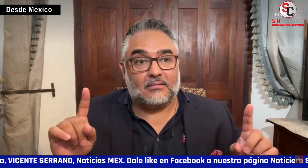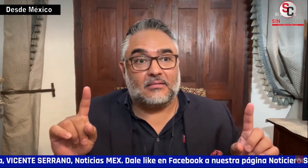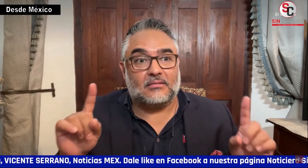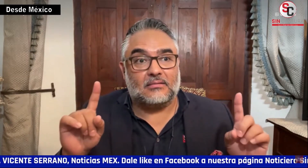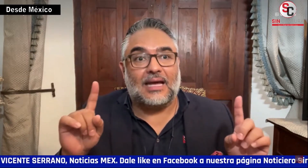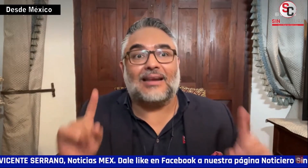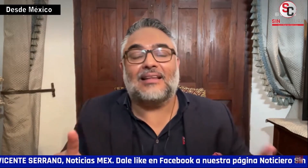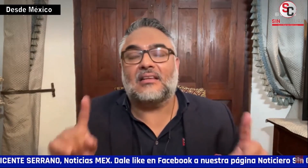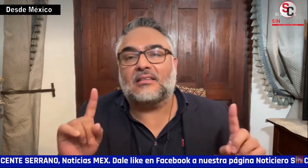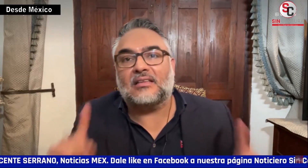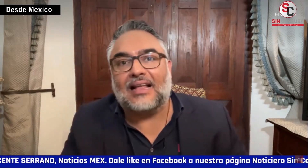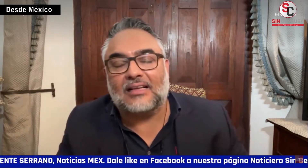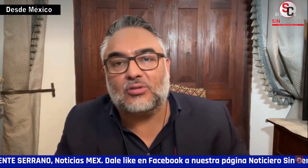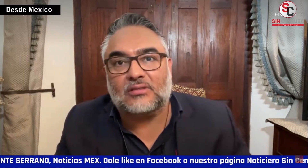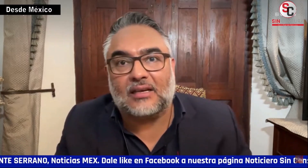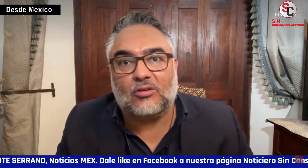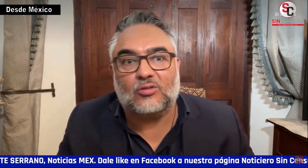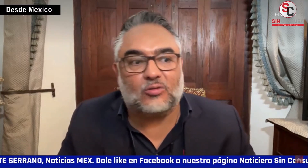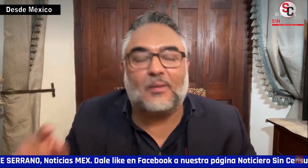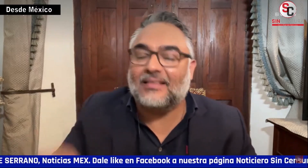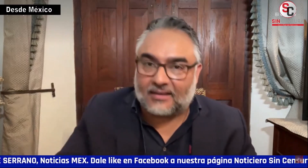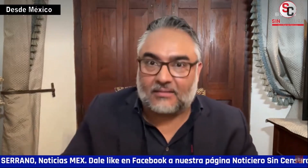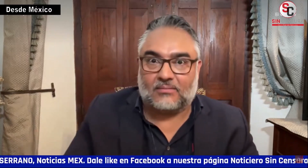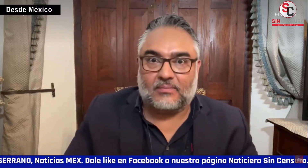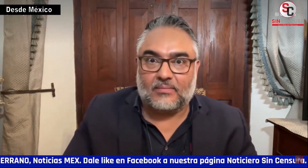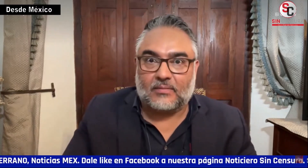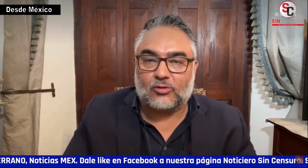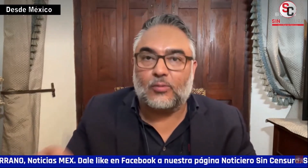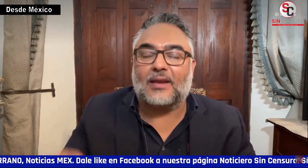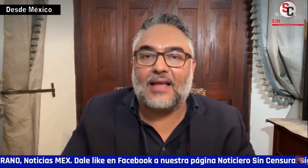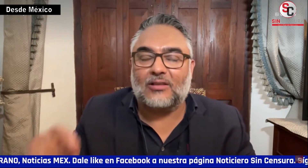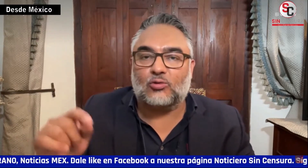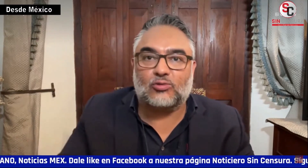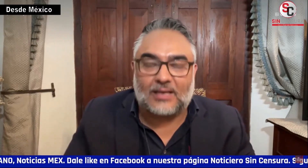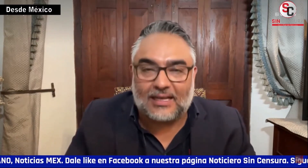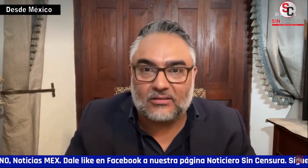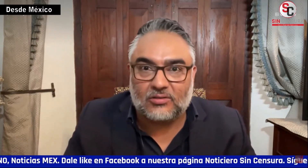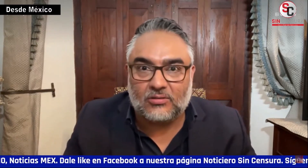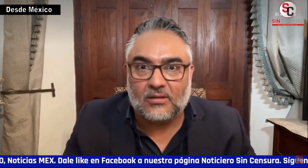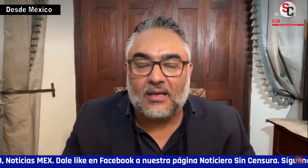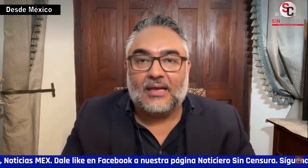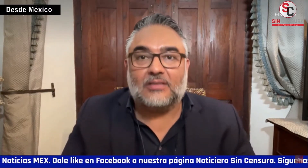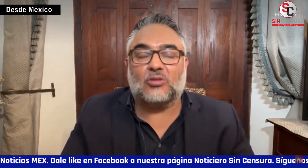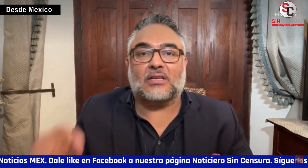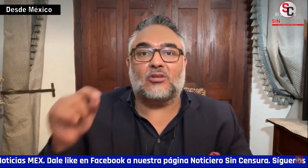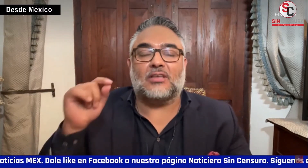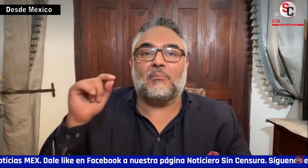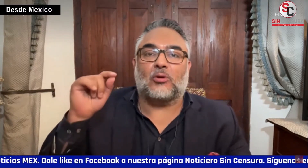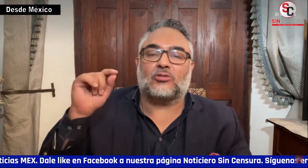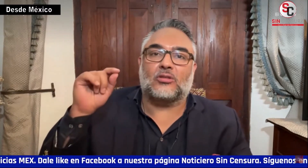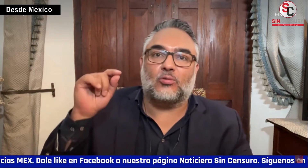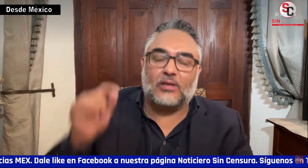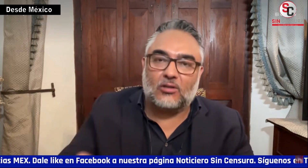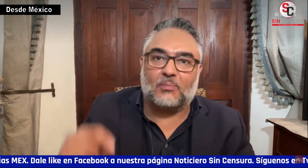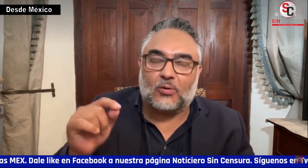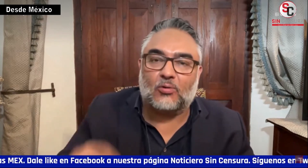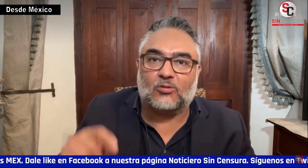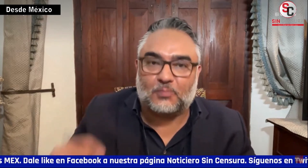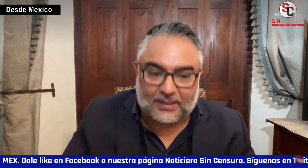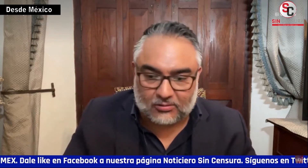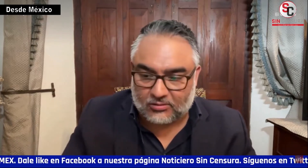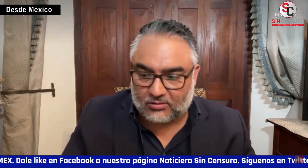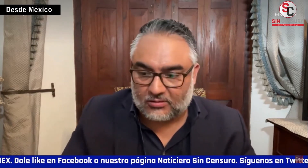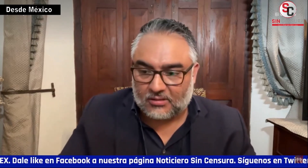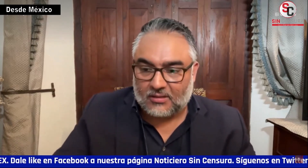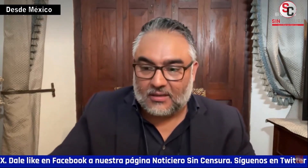a darle dignidad a esos que no venden su verdad o su silencio, esos que no se han prostituido por